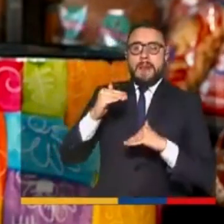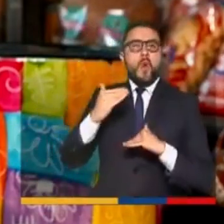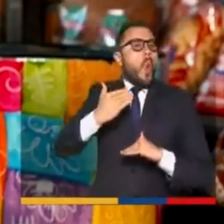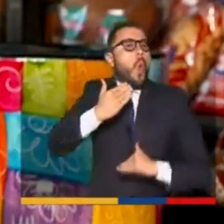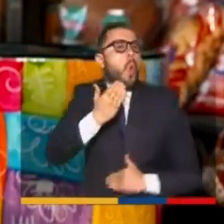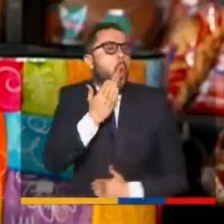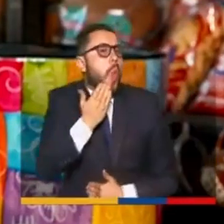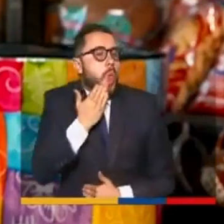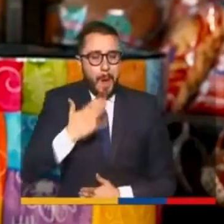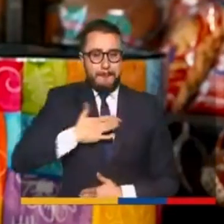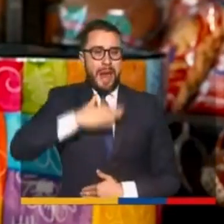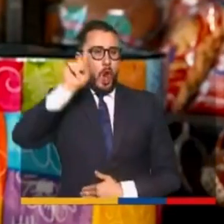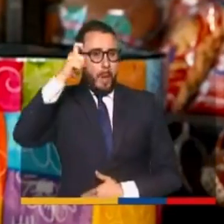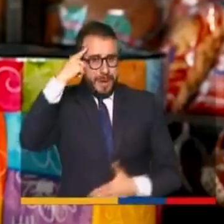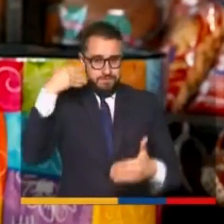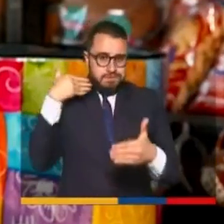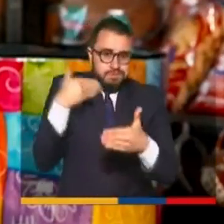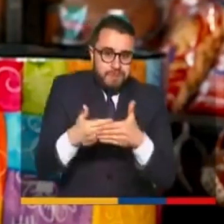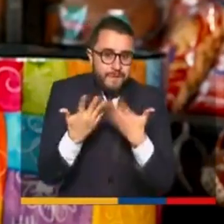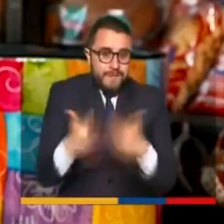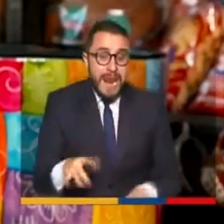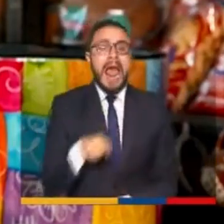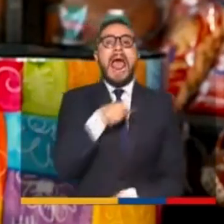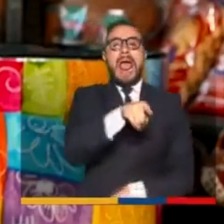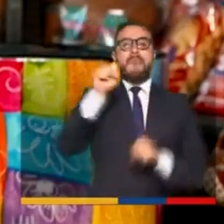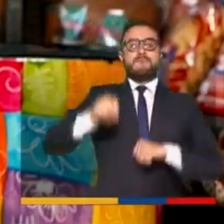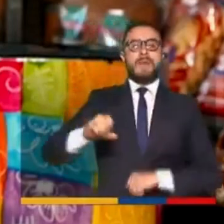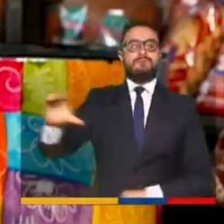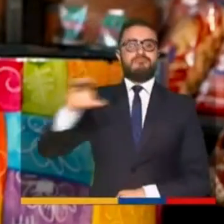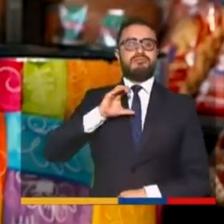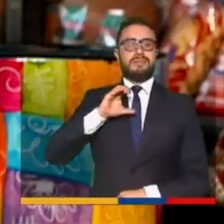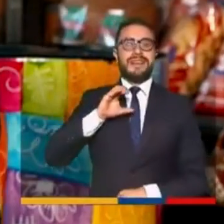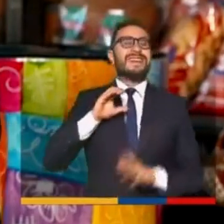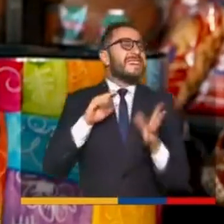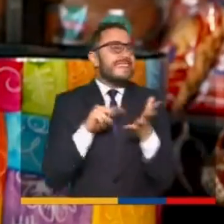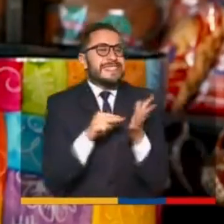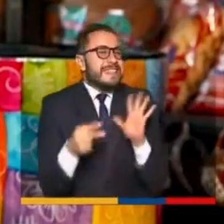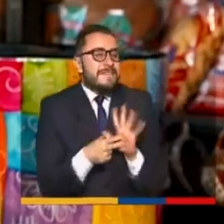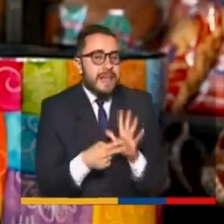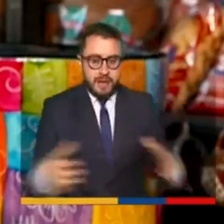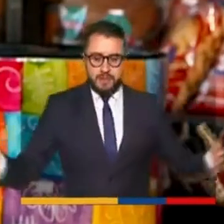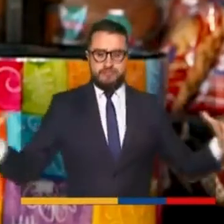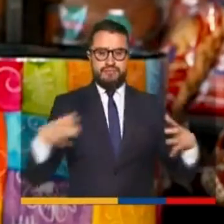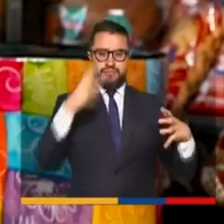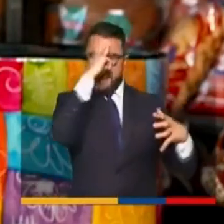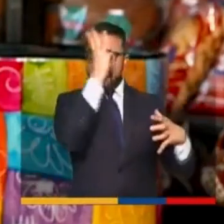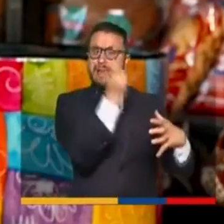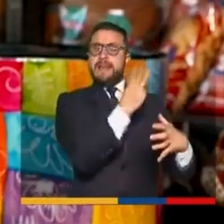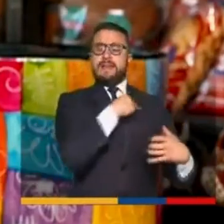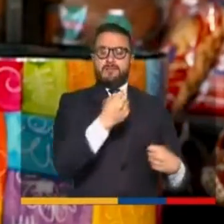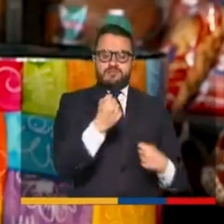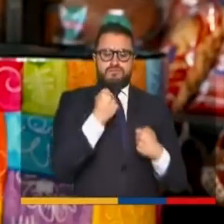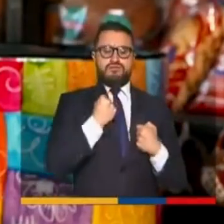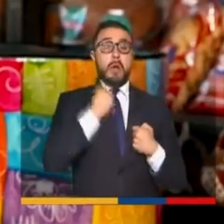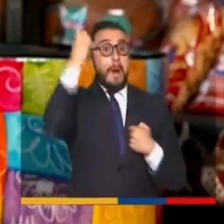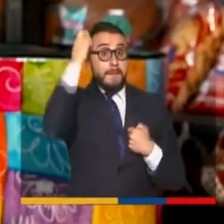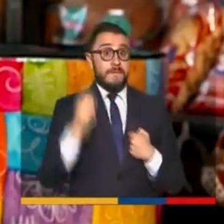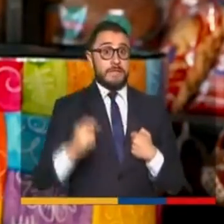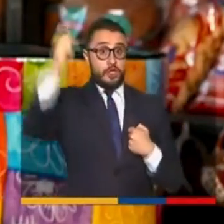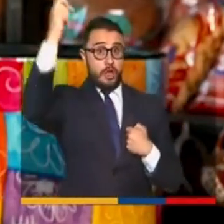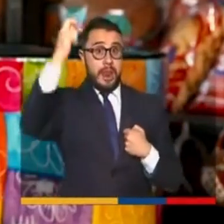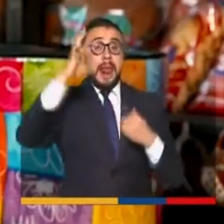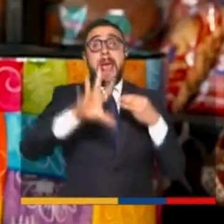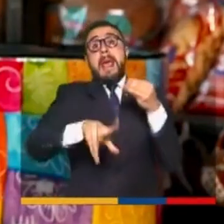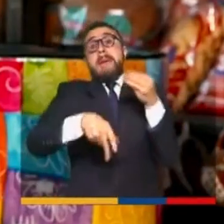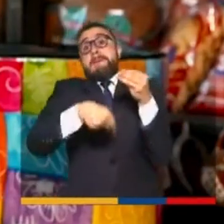mínimo. Eso significará, por una parte, un ejército profesional, por otra parte, dignidad